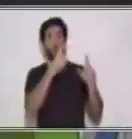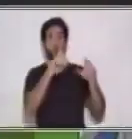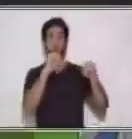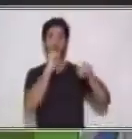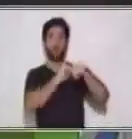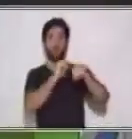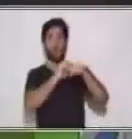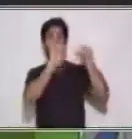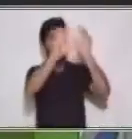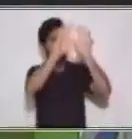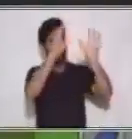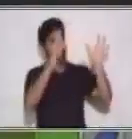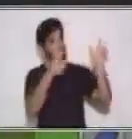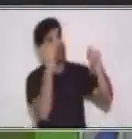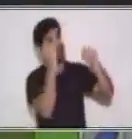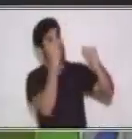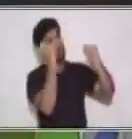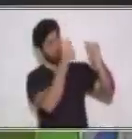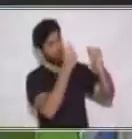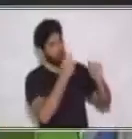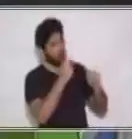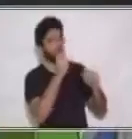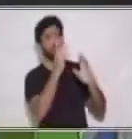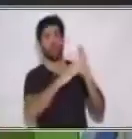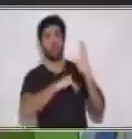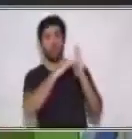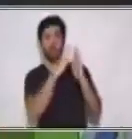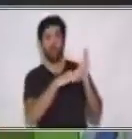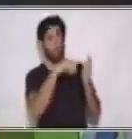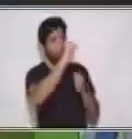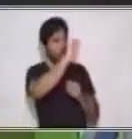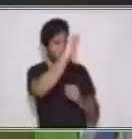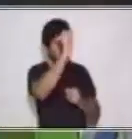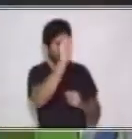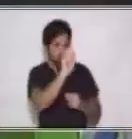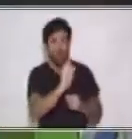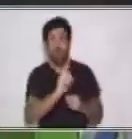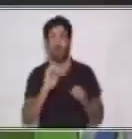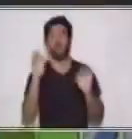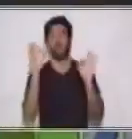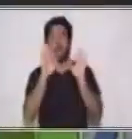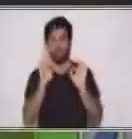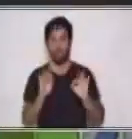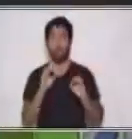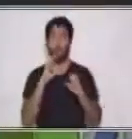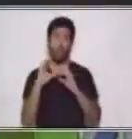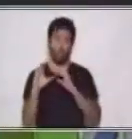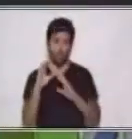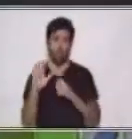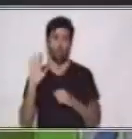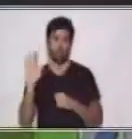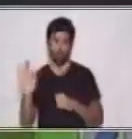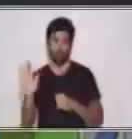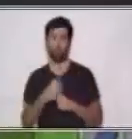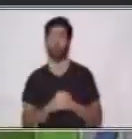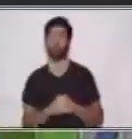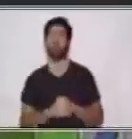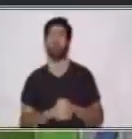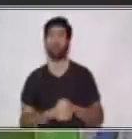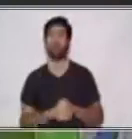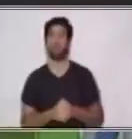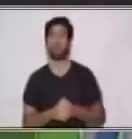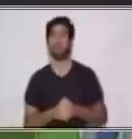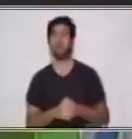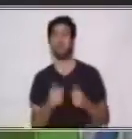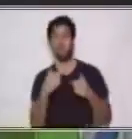piedras o en algunos templos o en algunas reliquias su forma de comunicarse. Ellos pues